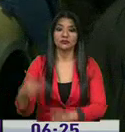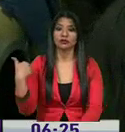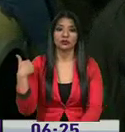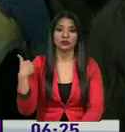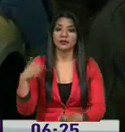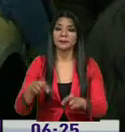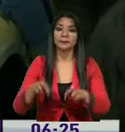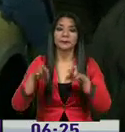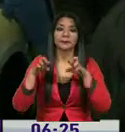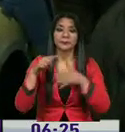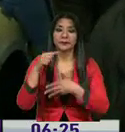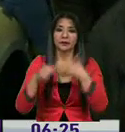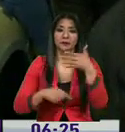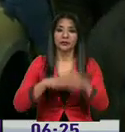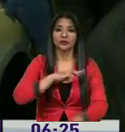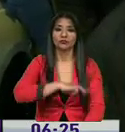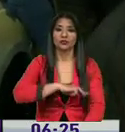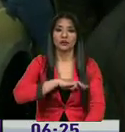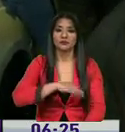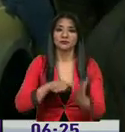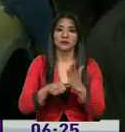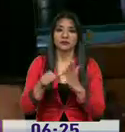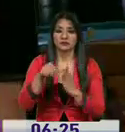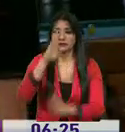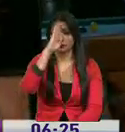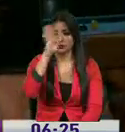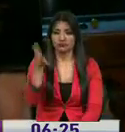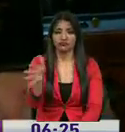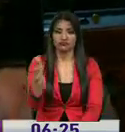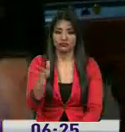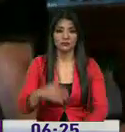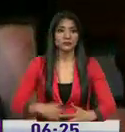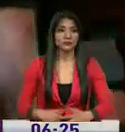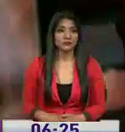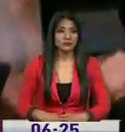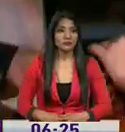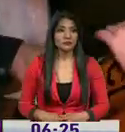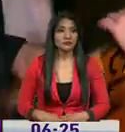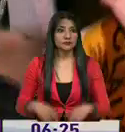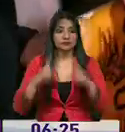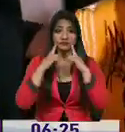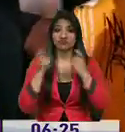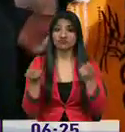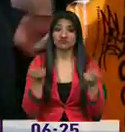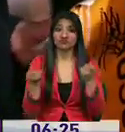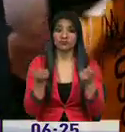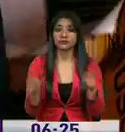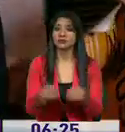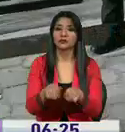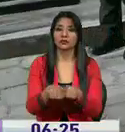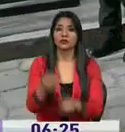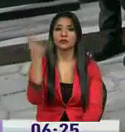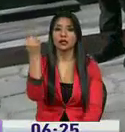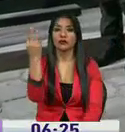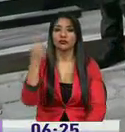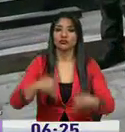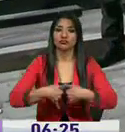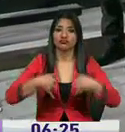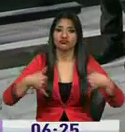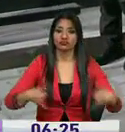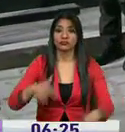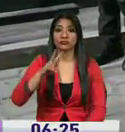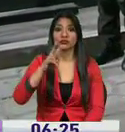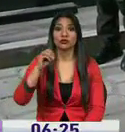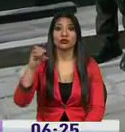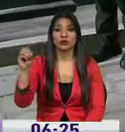permisos del municipio y del Ministerio del Interior. Este control se realizó en 14 locales y contó con 200